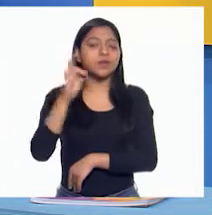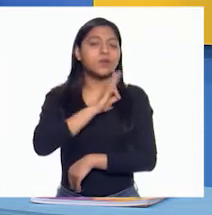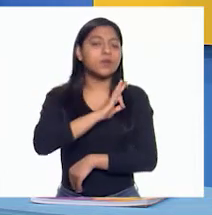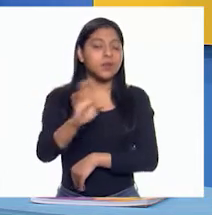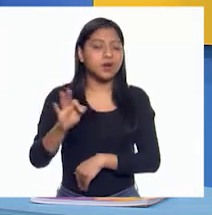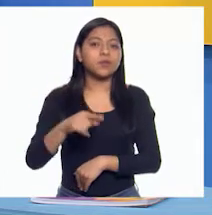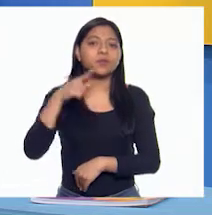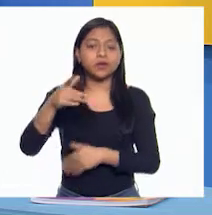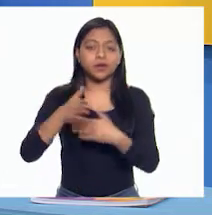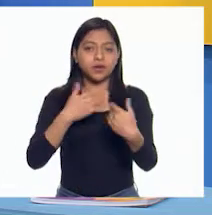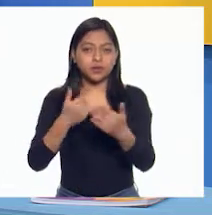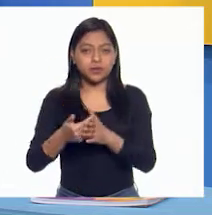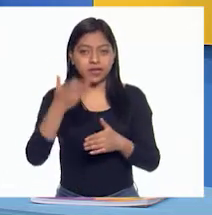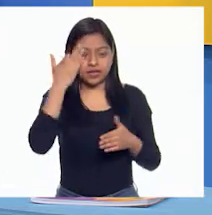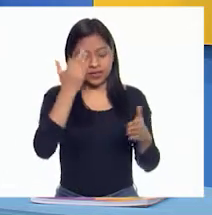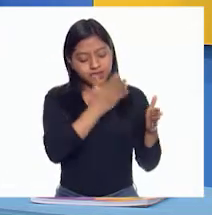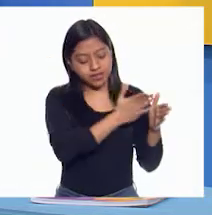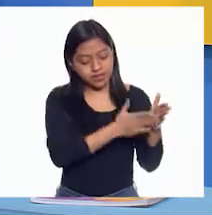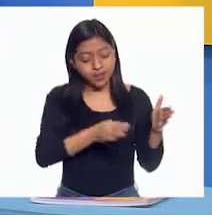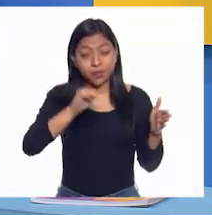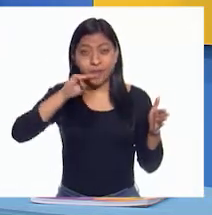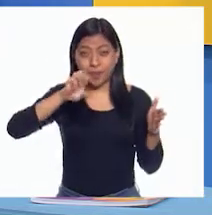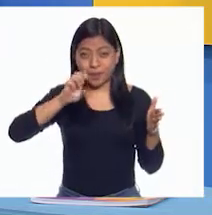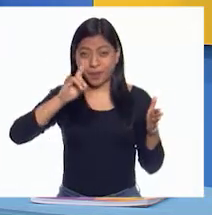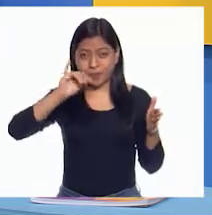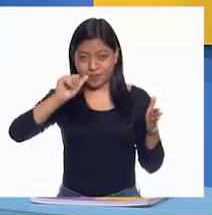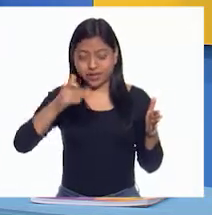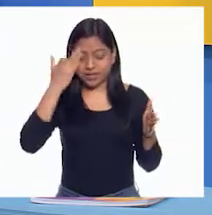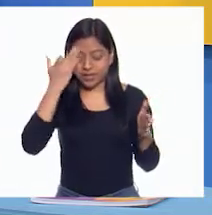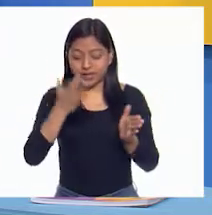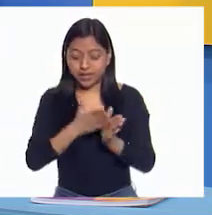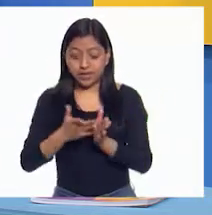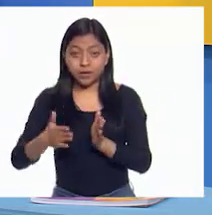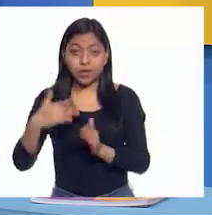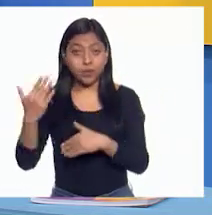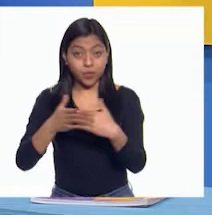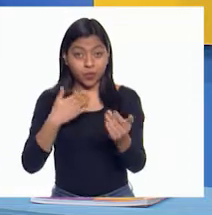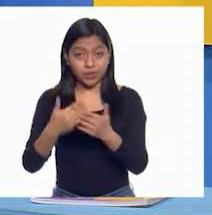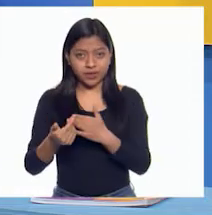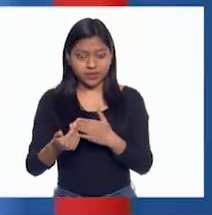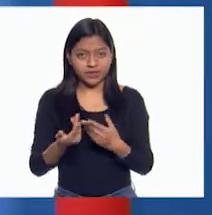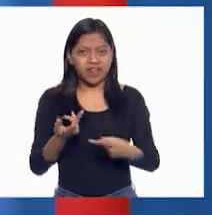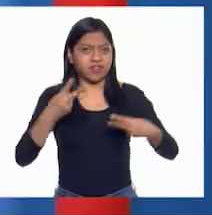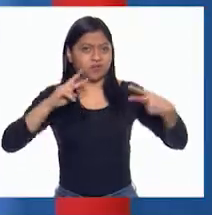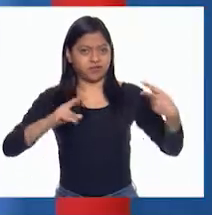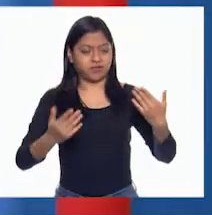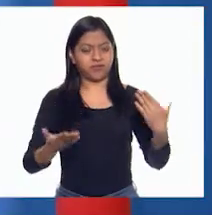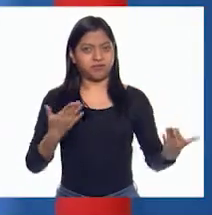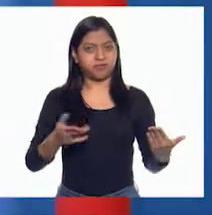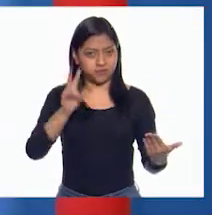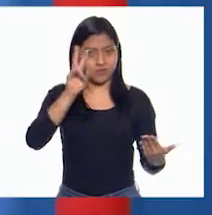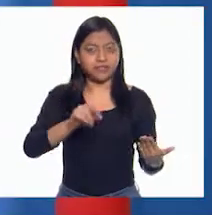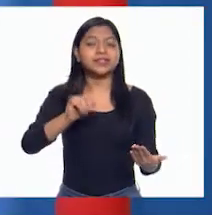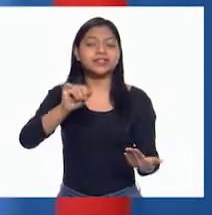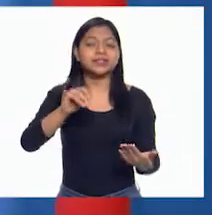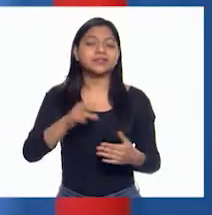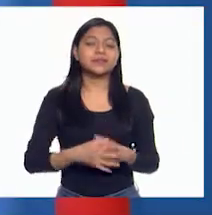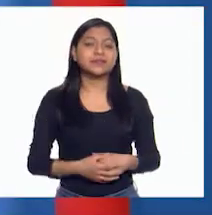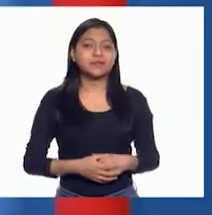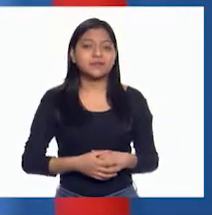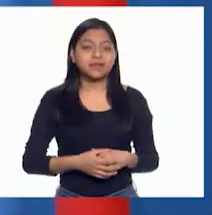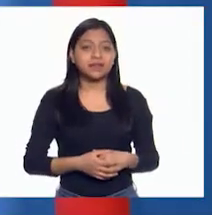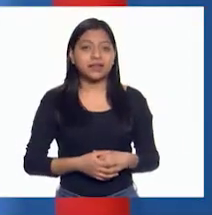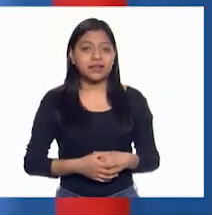es decir, la Edad Media y la Edad Moderna, fueron como épocas también un poco opuestas. Efectivamente, Jenny, aunque hubo